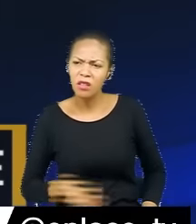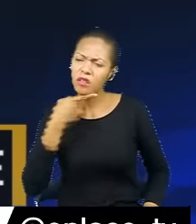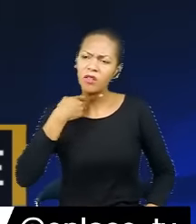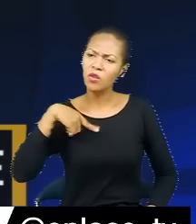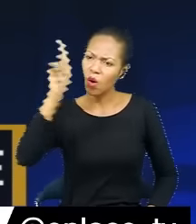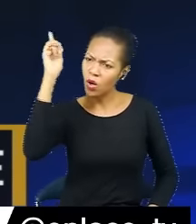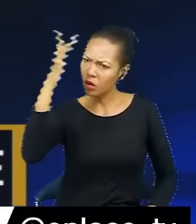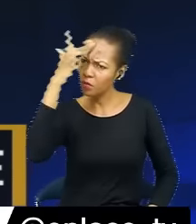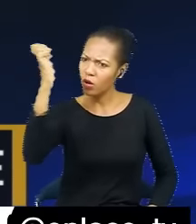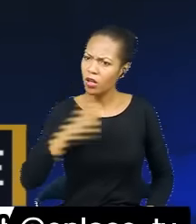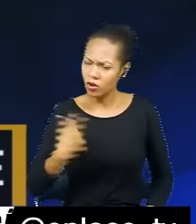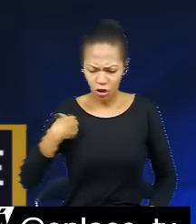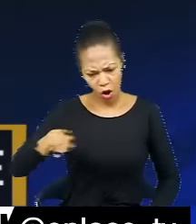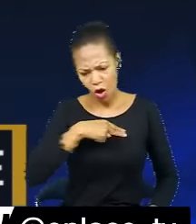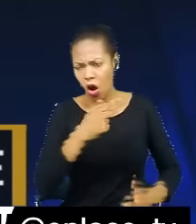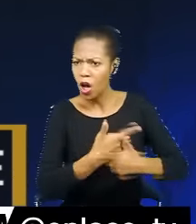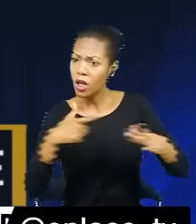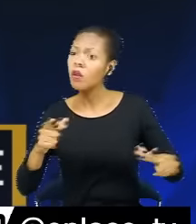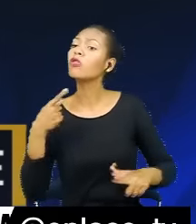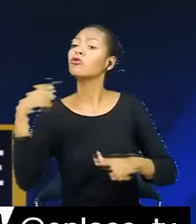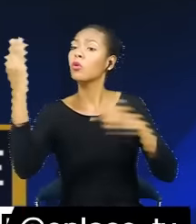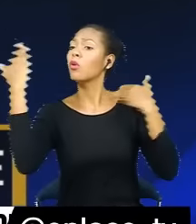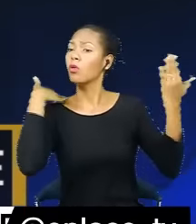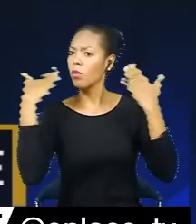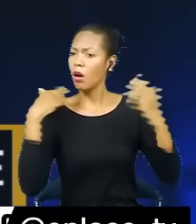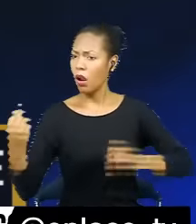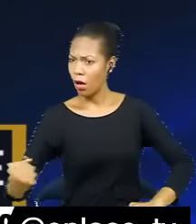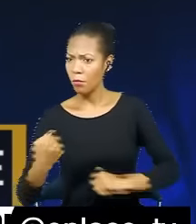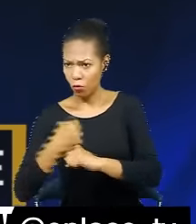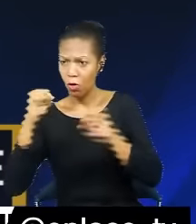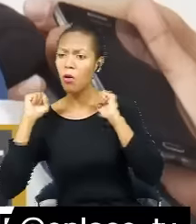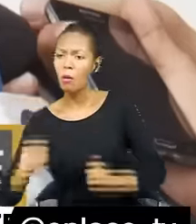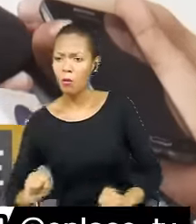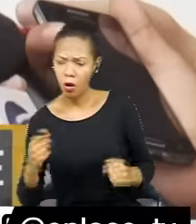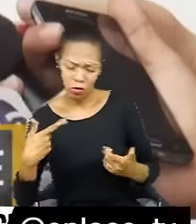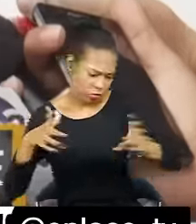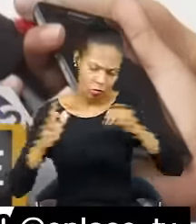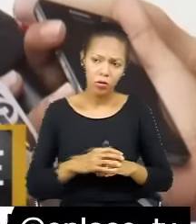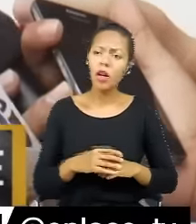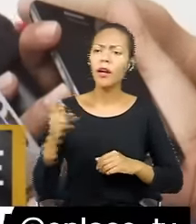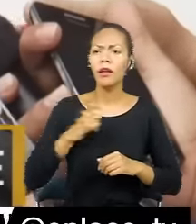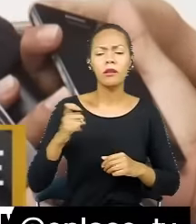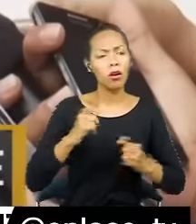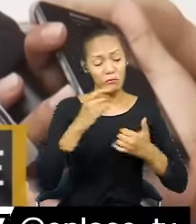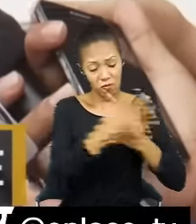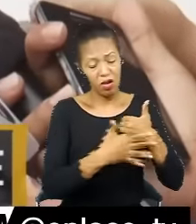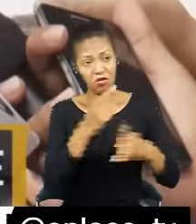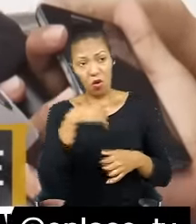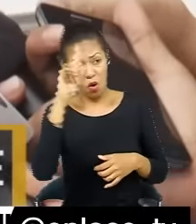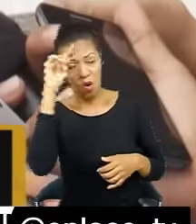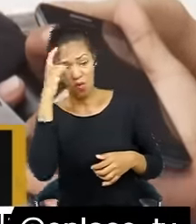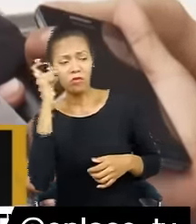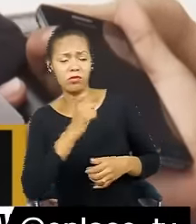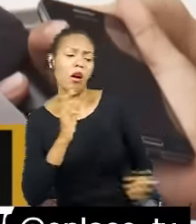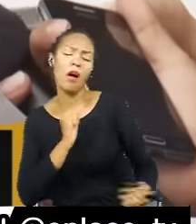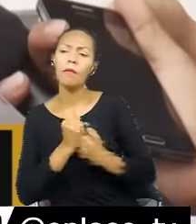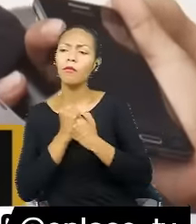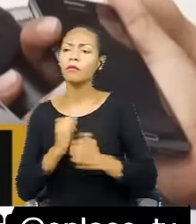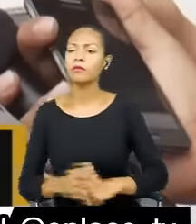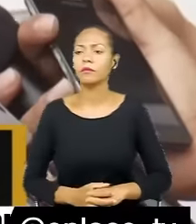ejercicio sindical con las comunidades rurales y piden garantías del gobierno nacional. De acuerdo a la versión que nos entregan los escoltas, dos